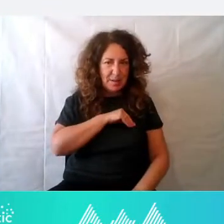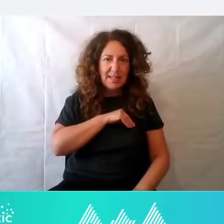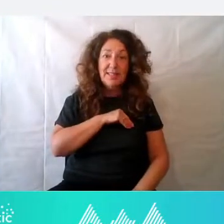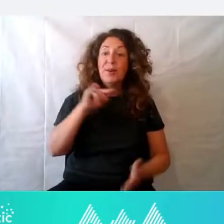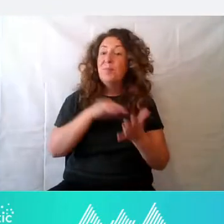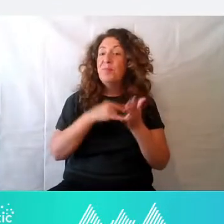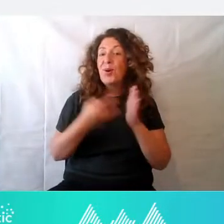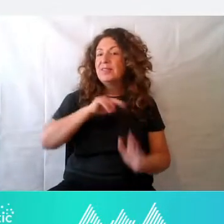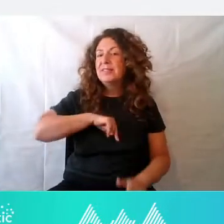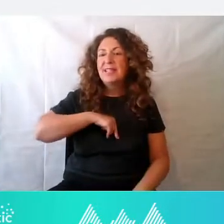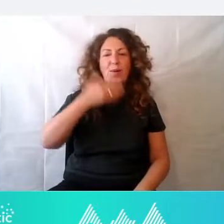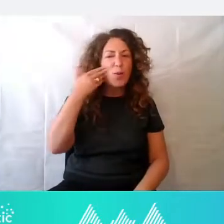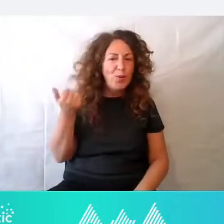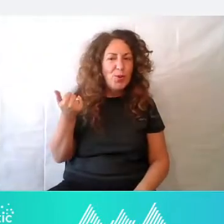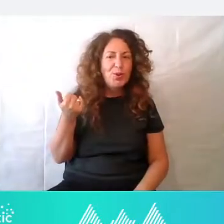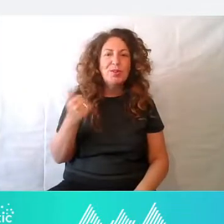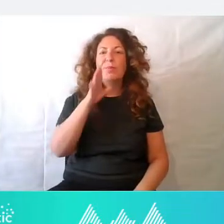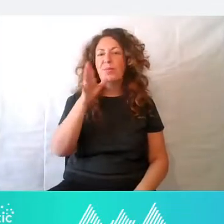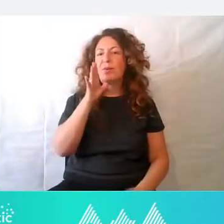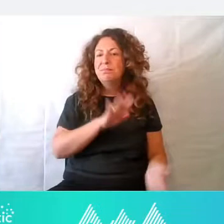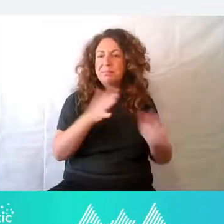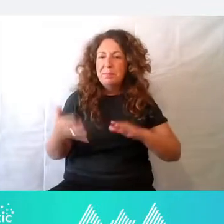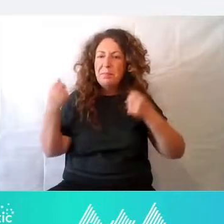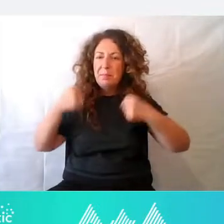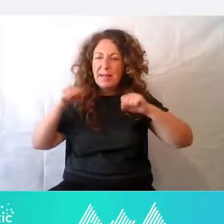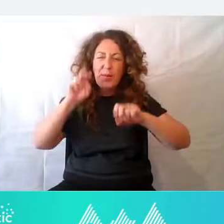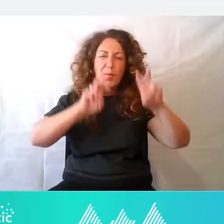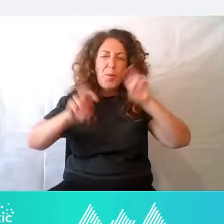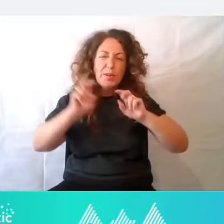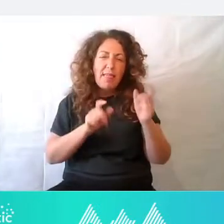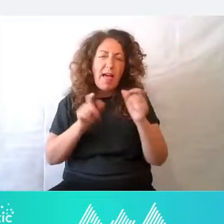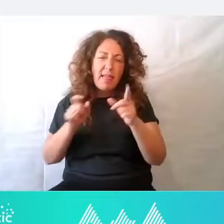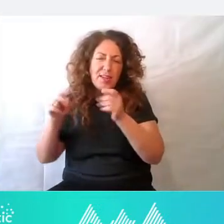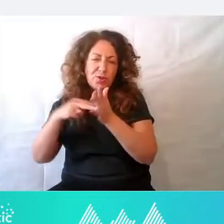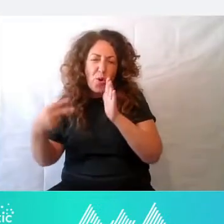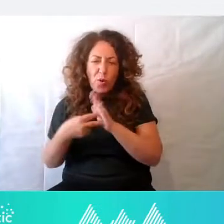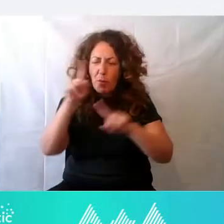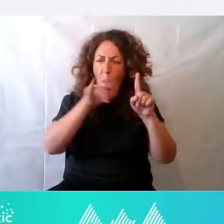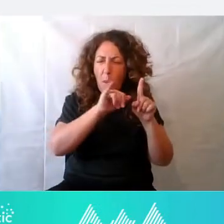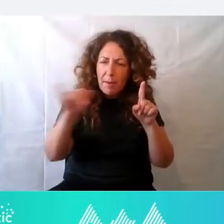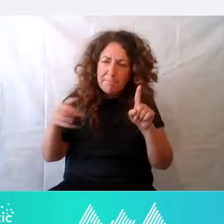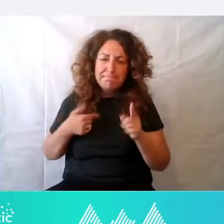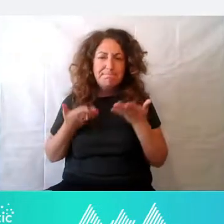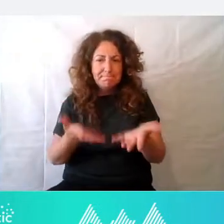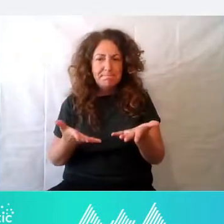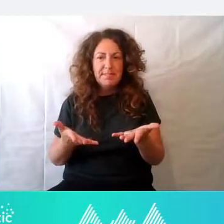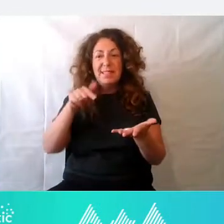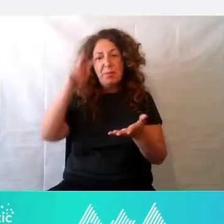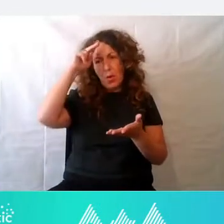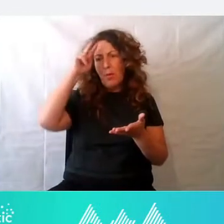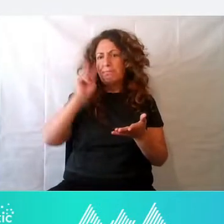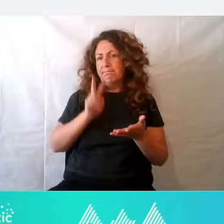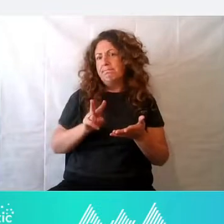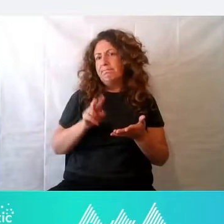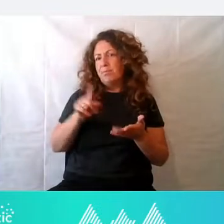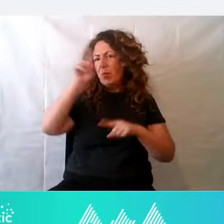es una puesta en práctica de eso que decidimos no buscar soluciones locales a problemas reales y este es un problema muy grande y bueno hemos puesto